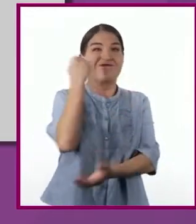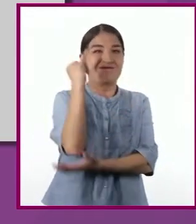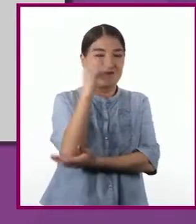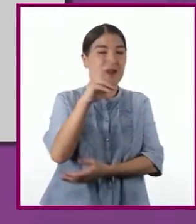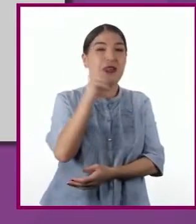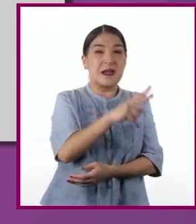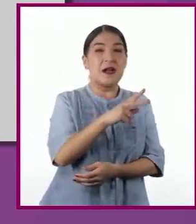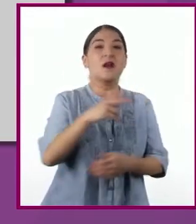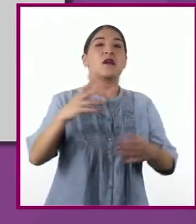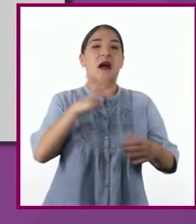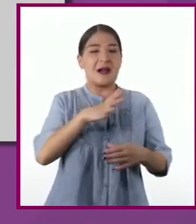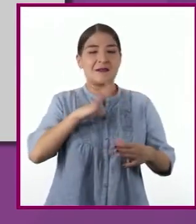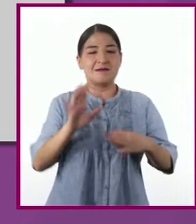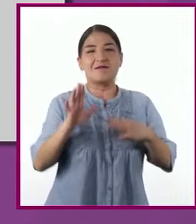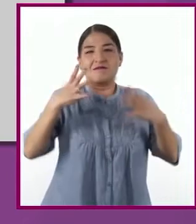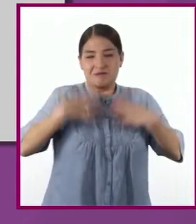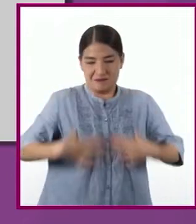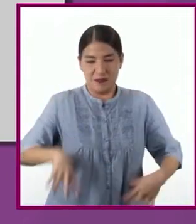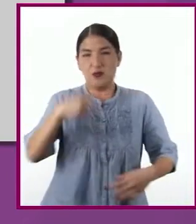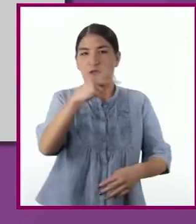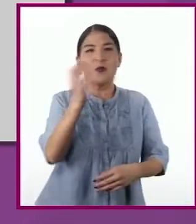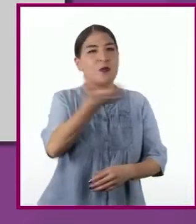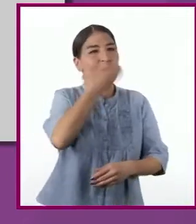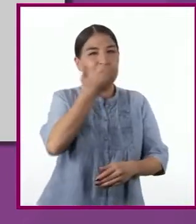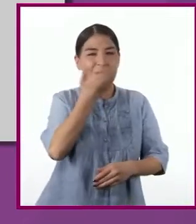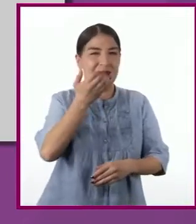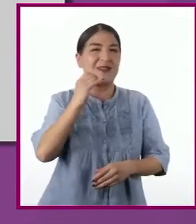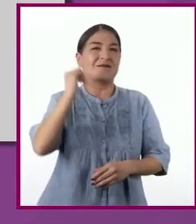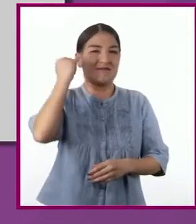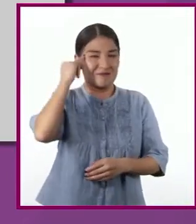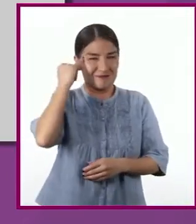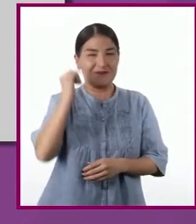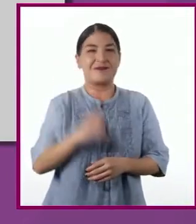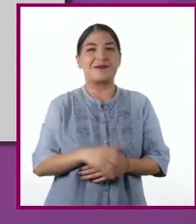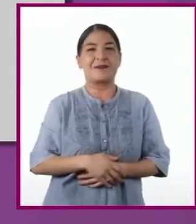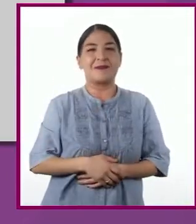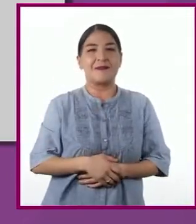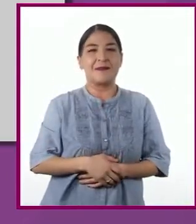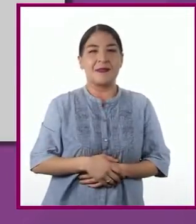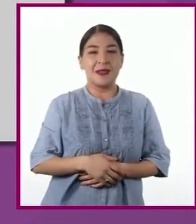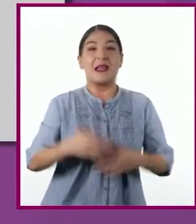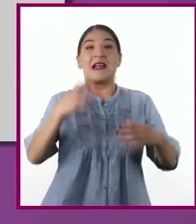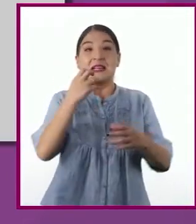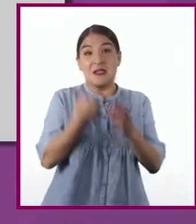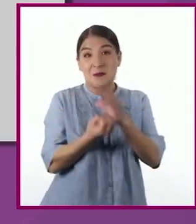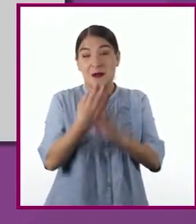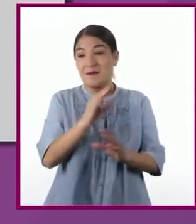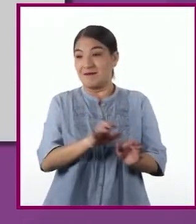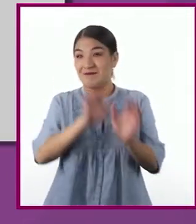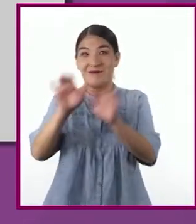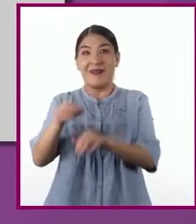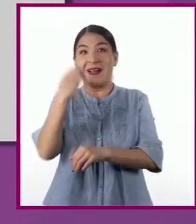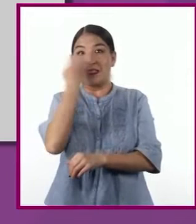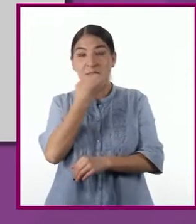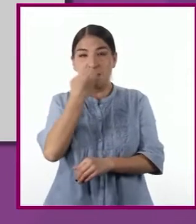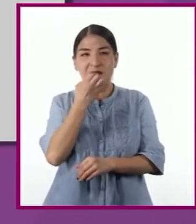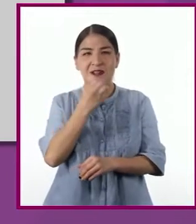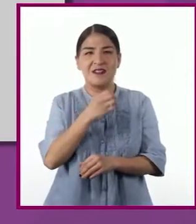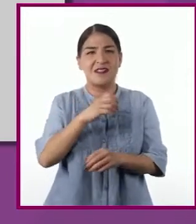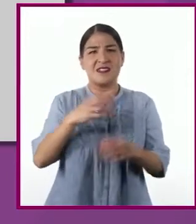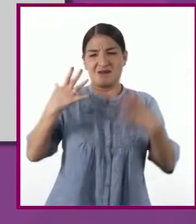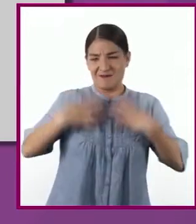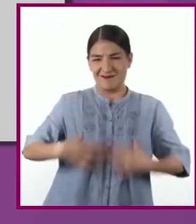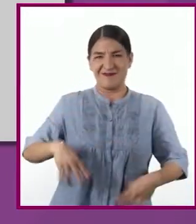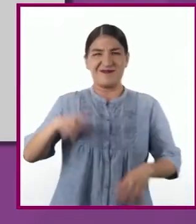que utilizan las mujeres y las niñas de su comunidad. En la nueva escuela, desde que llegó, todos la